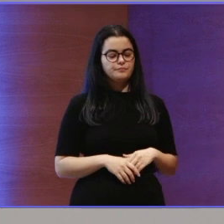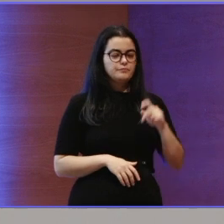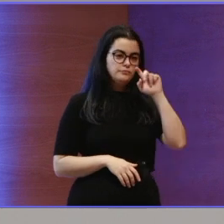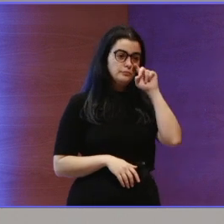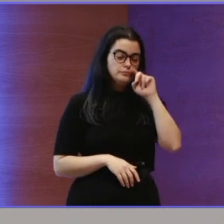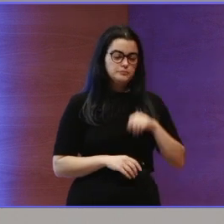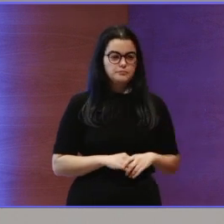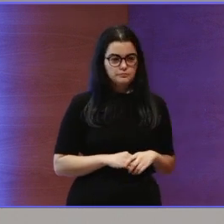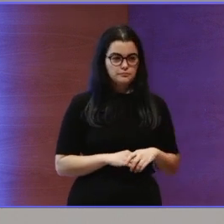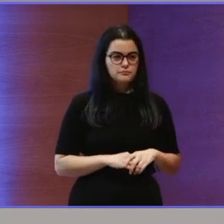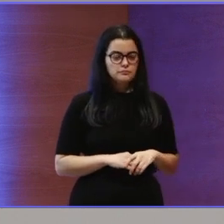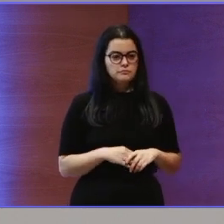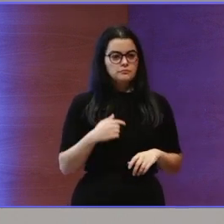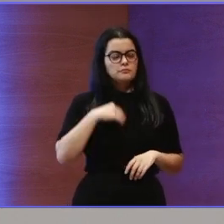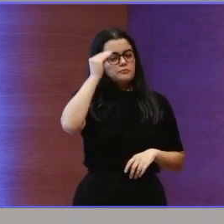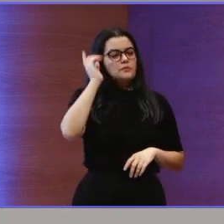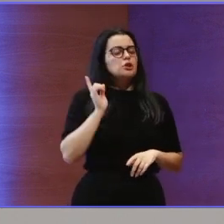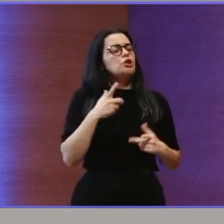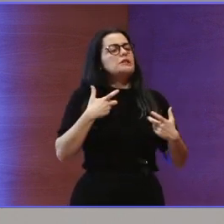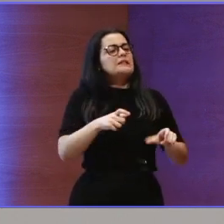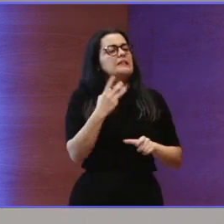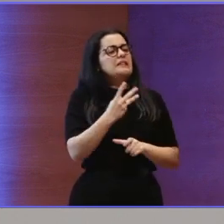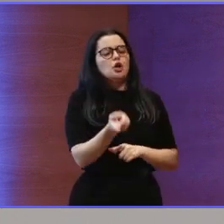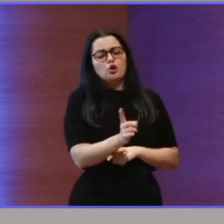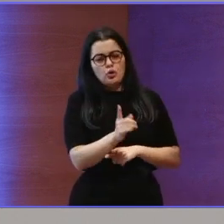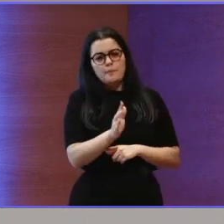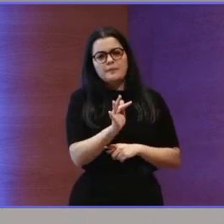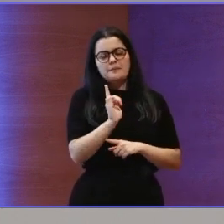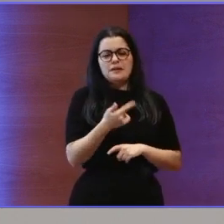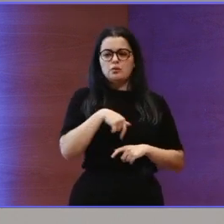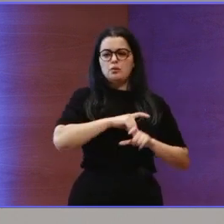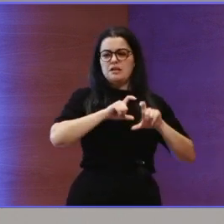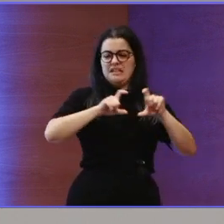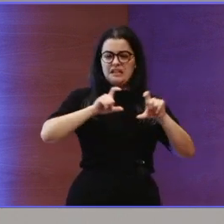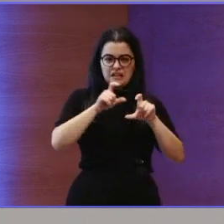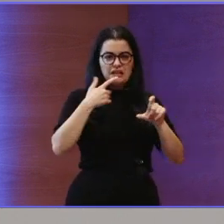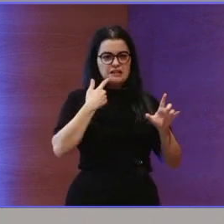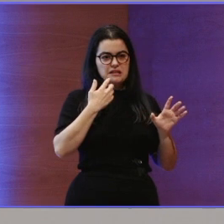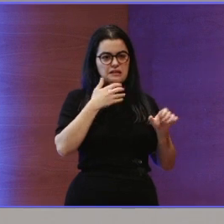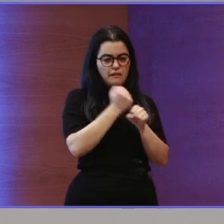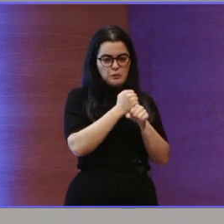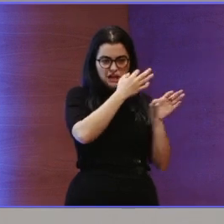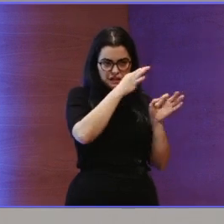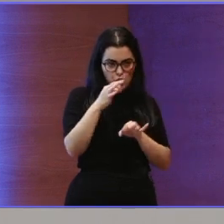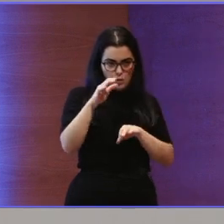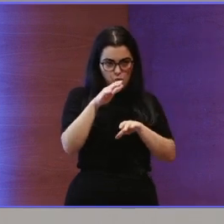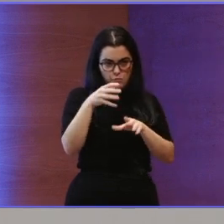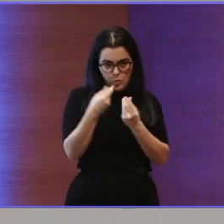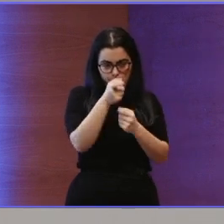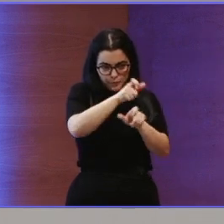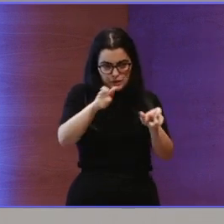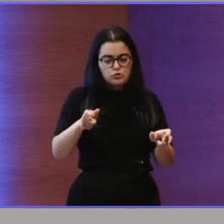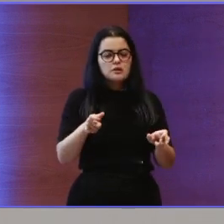eh yo creo que no solamente el terc sector como eh Como entidades que estamos eh en la atención a las personas sino también eh